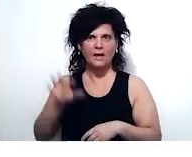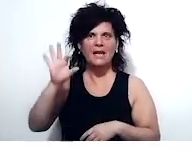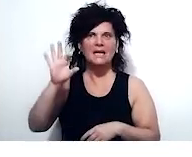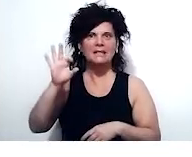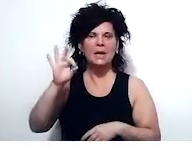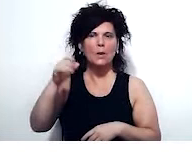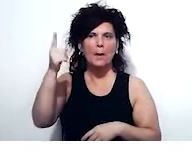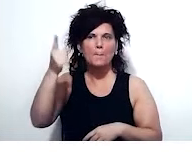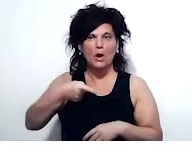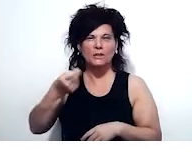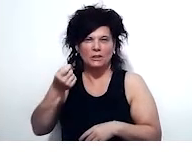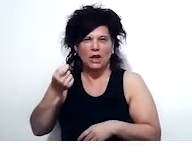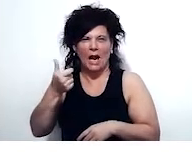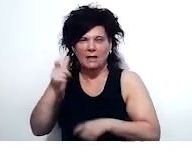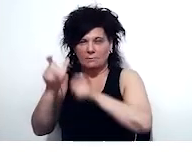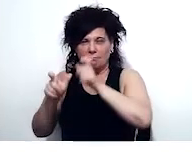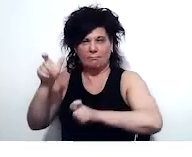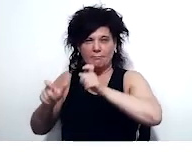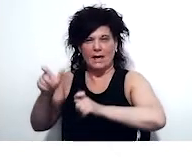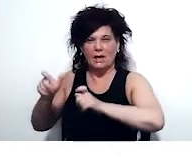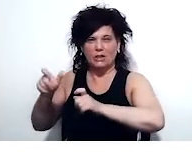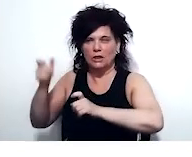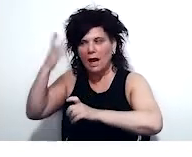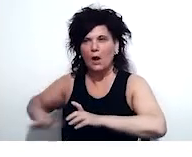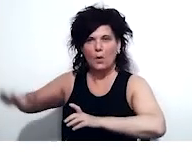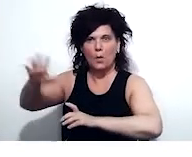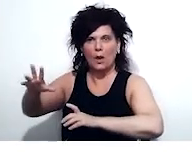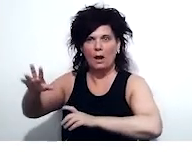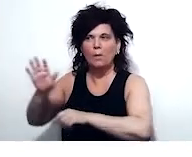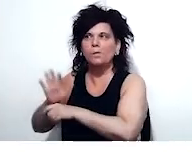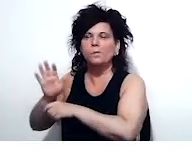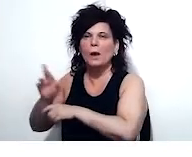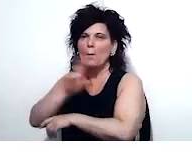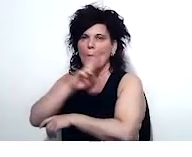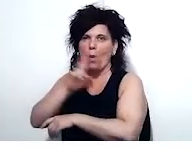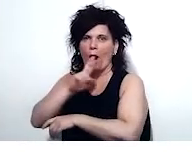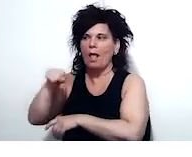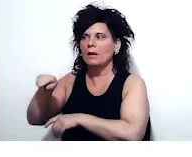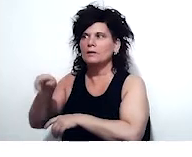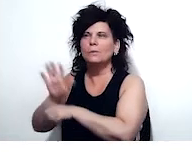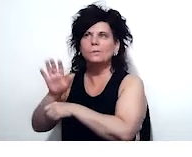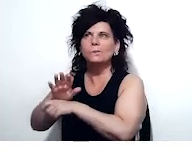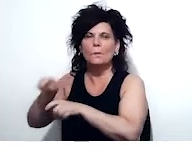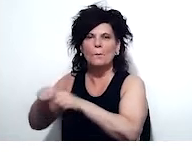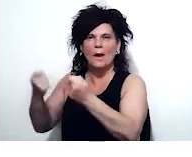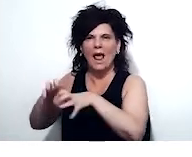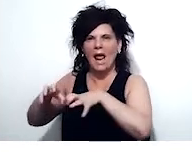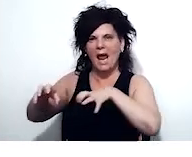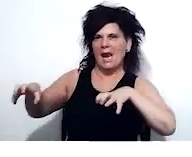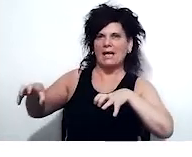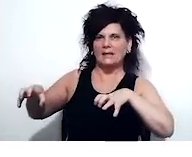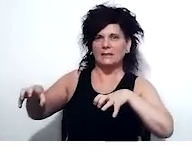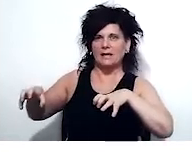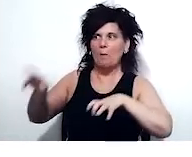el 50% de la población rural de América Latina son mujeres. Hay una brecha importante del acceso de tecnología y de